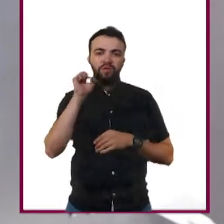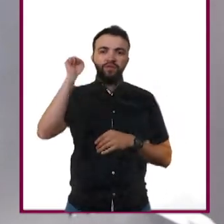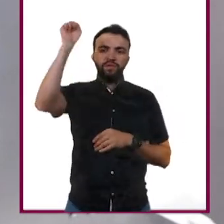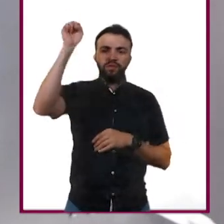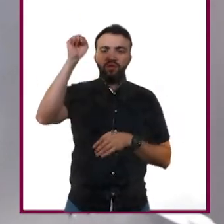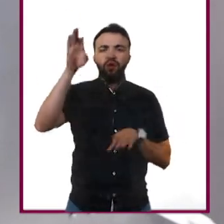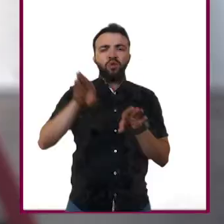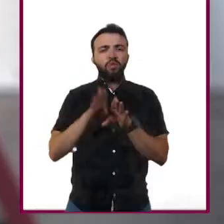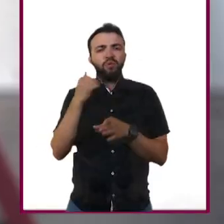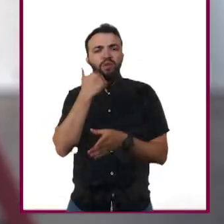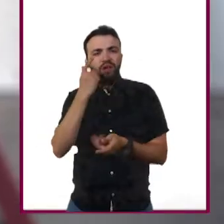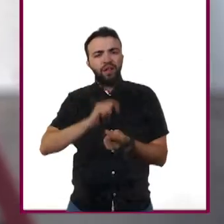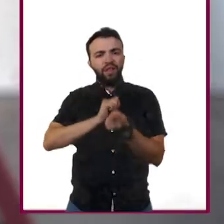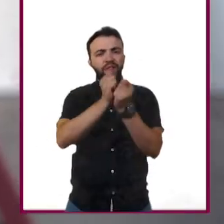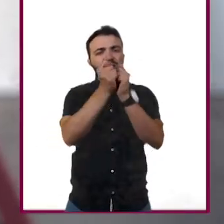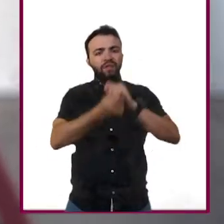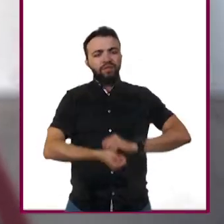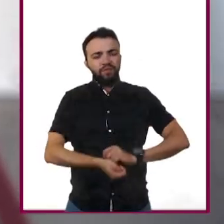a través de ellos.